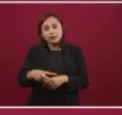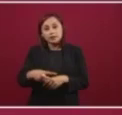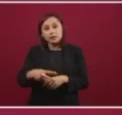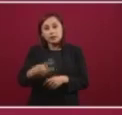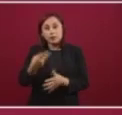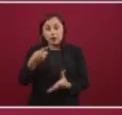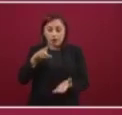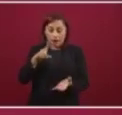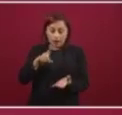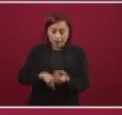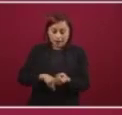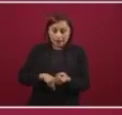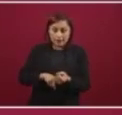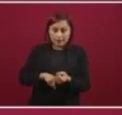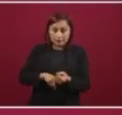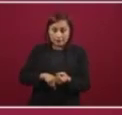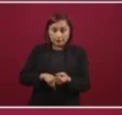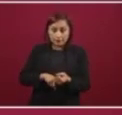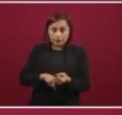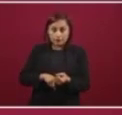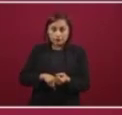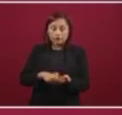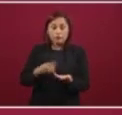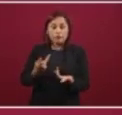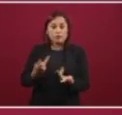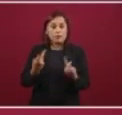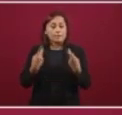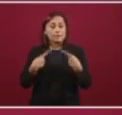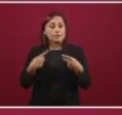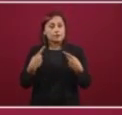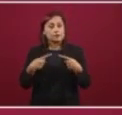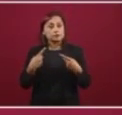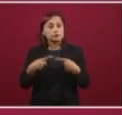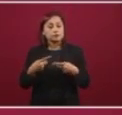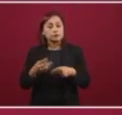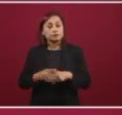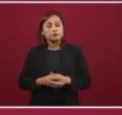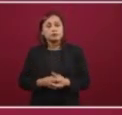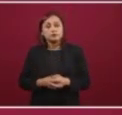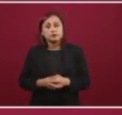territorio para que se